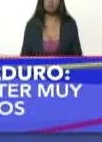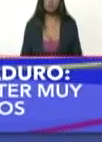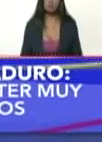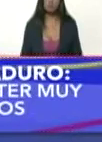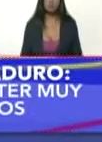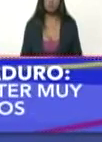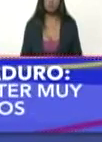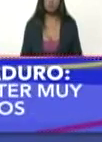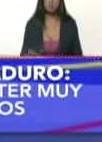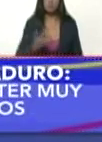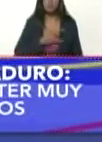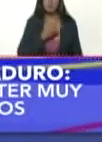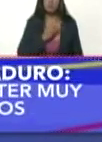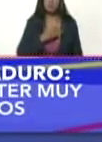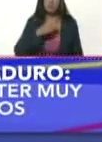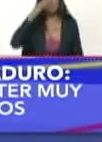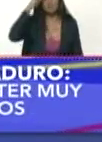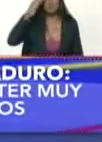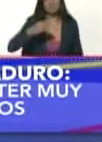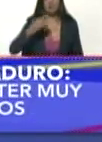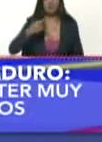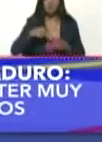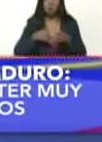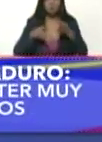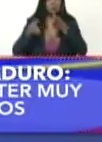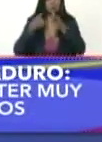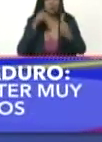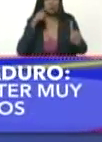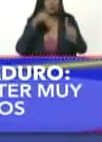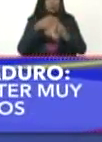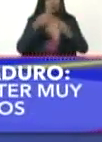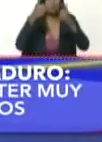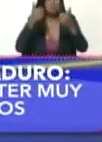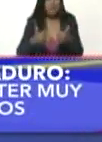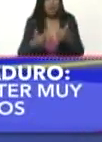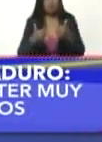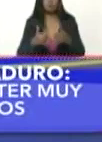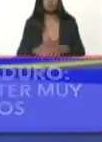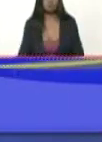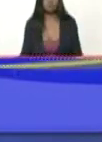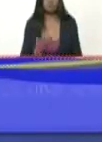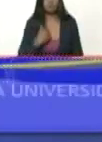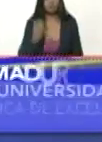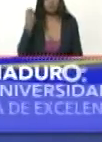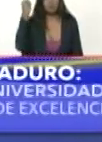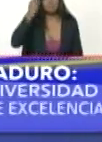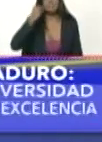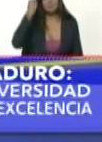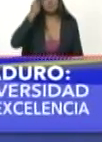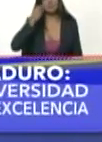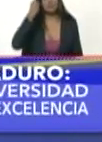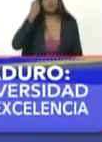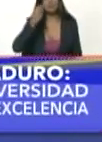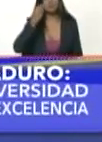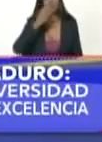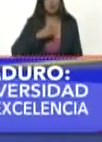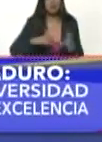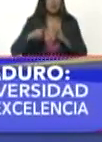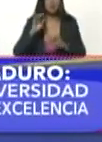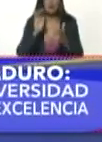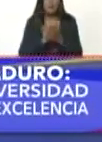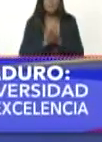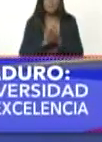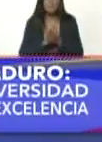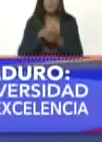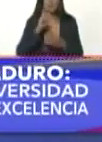Y la Universidad Militar Bolivariana va por buen camino. Y yo creo, queridos compañeros,